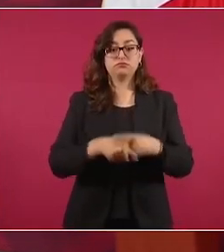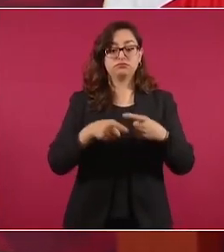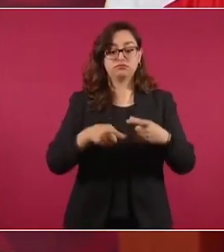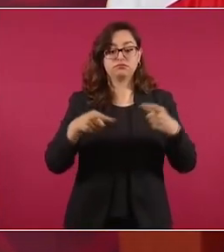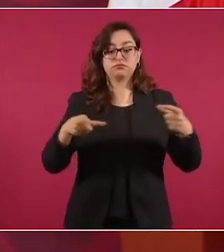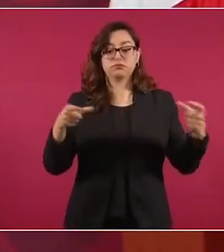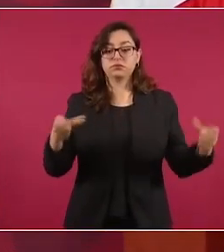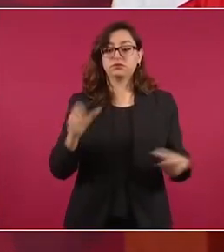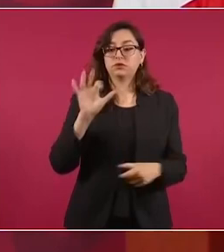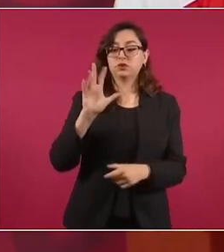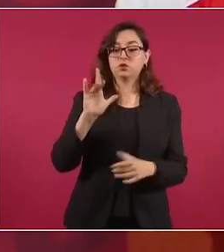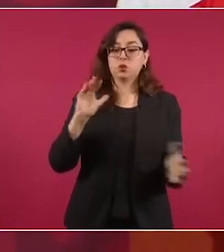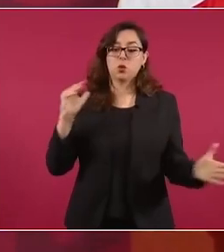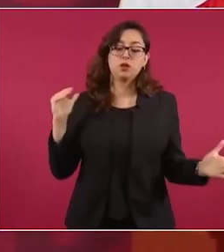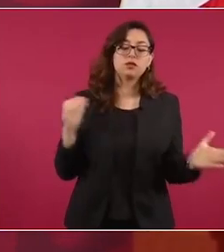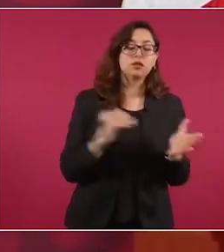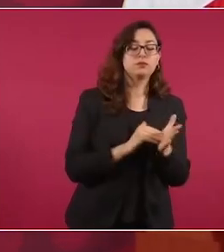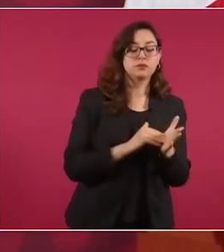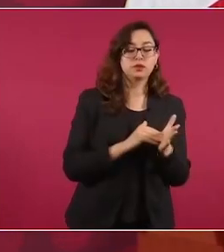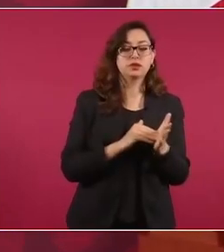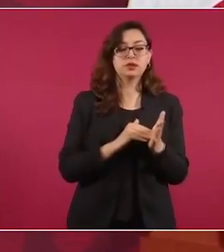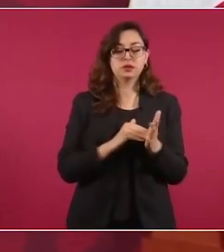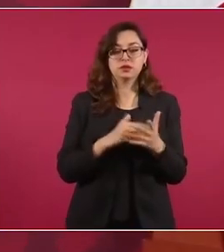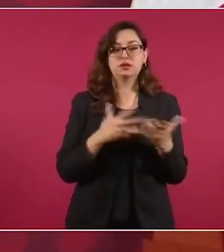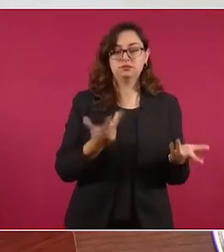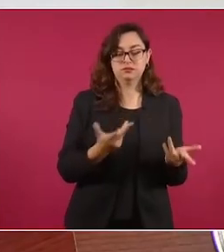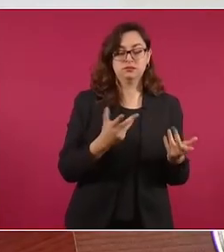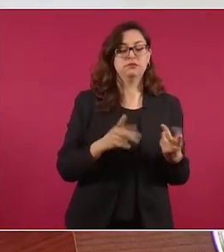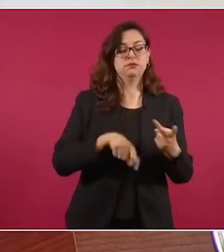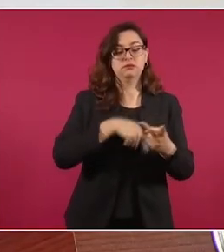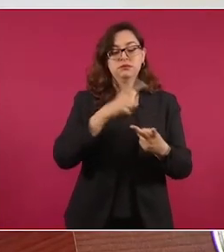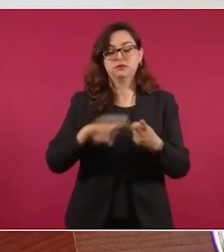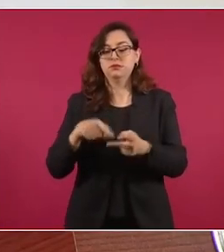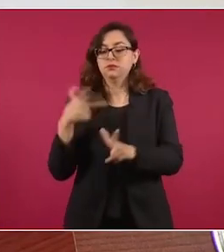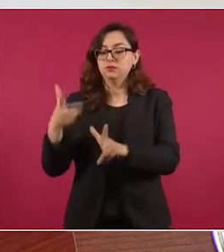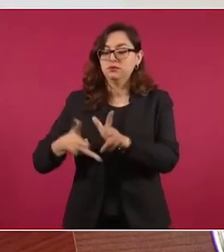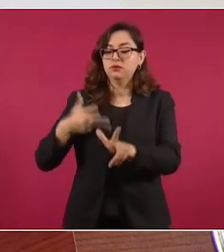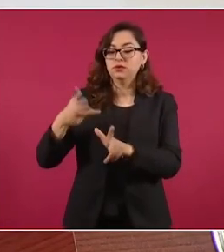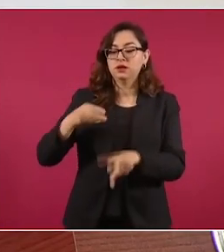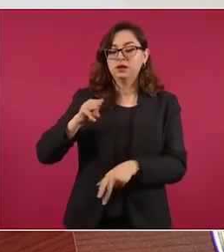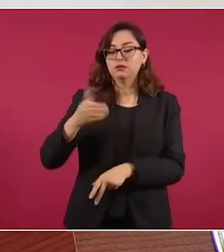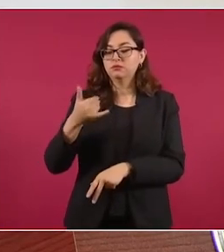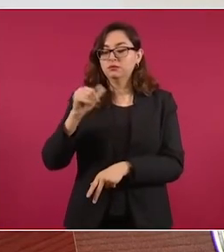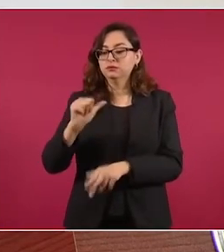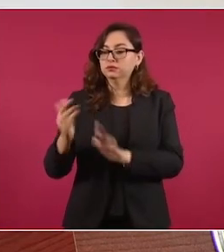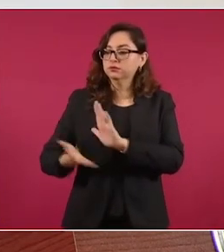50,000 empleos. El Tren Maya va a demandar como